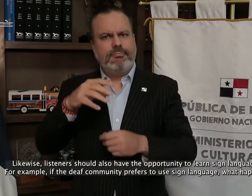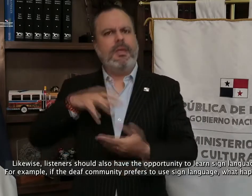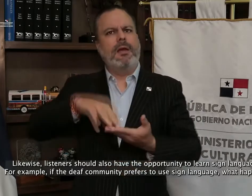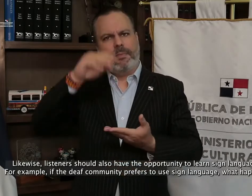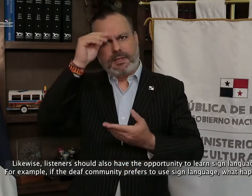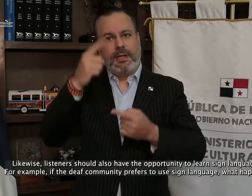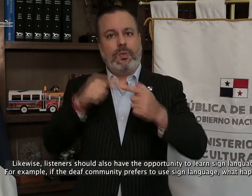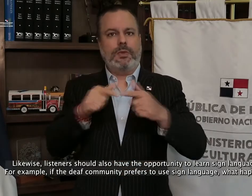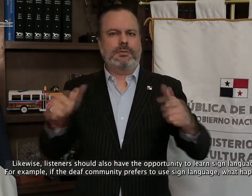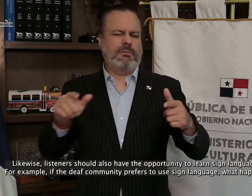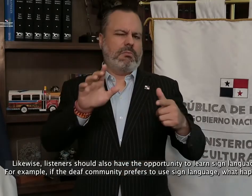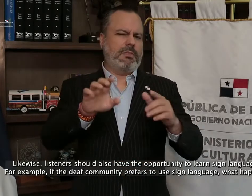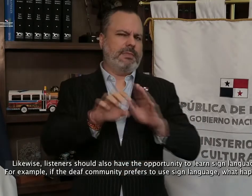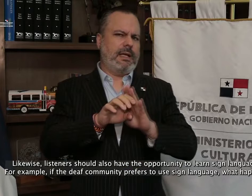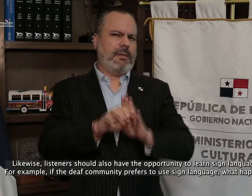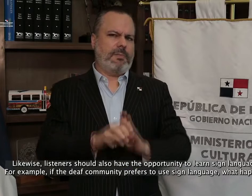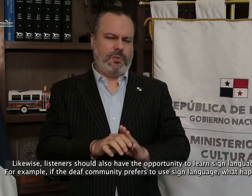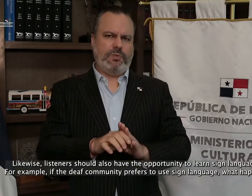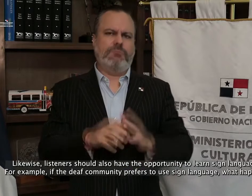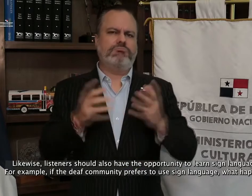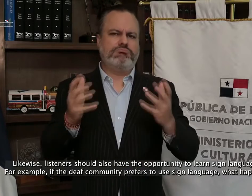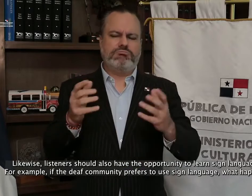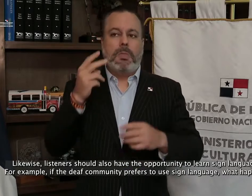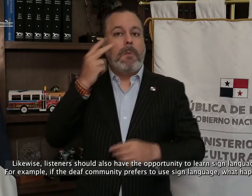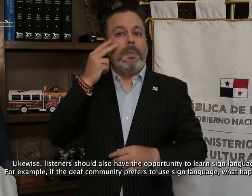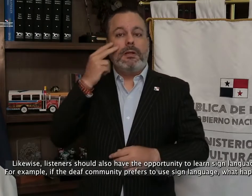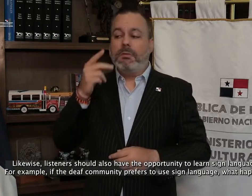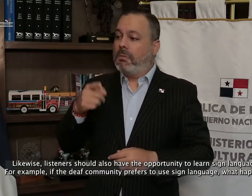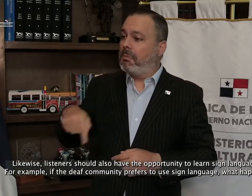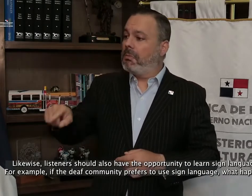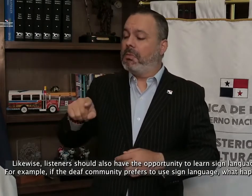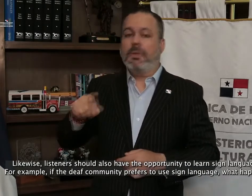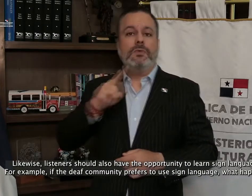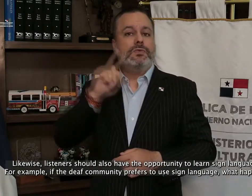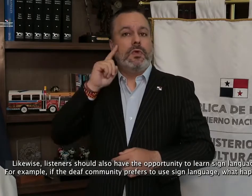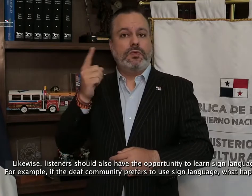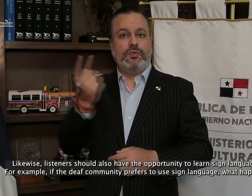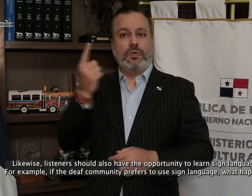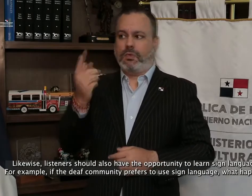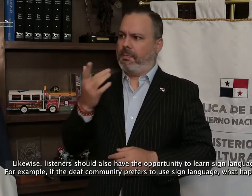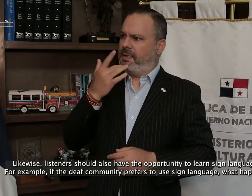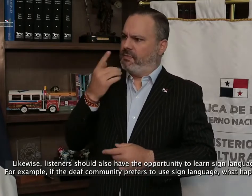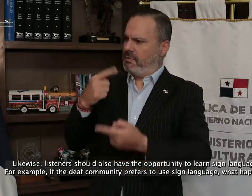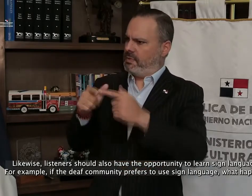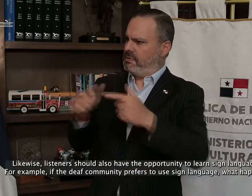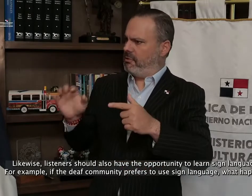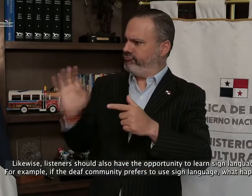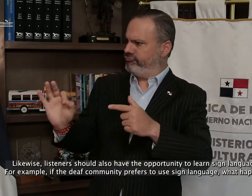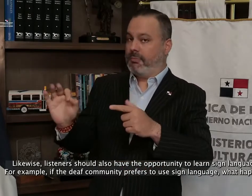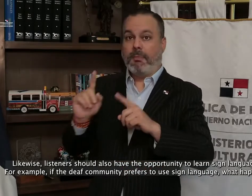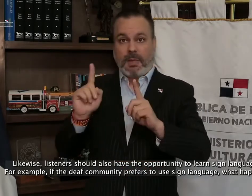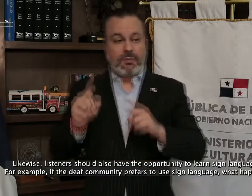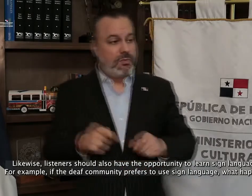la lengua de señas puede estar inmersa en cualquier grupo, ya sea comunidades